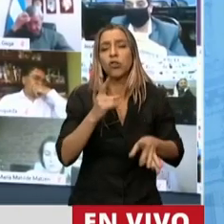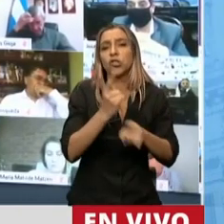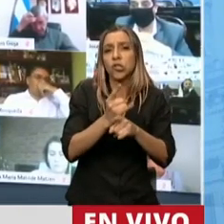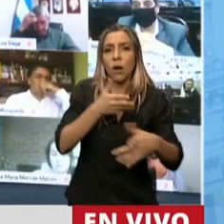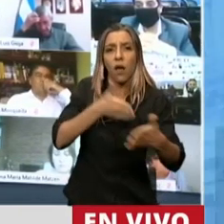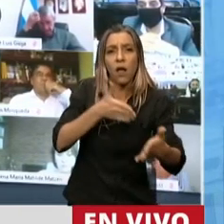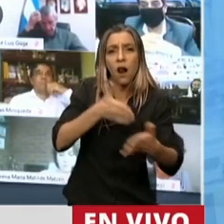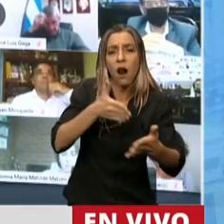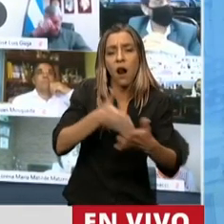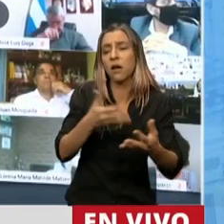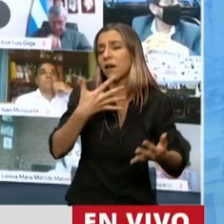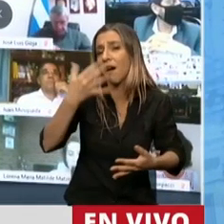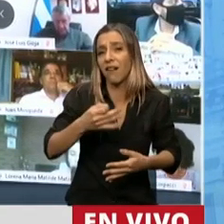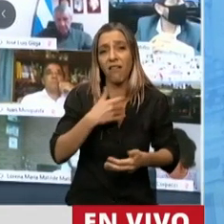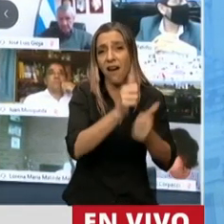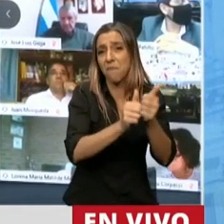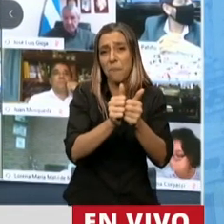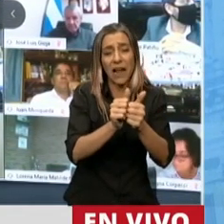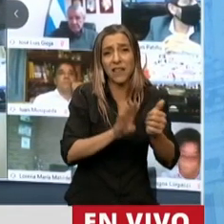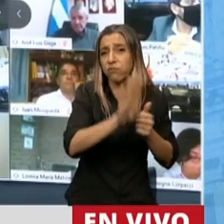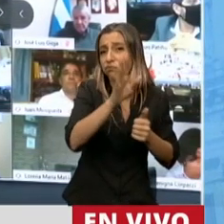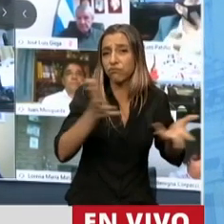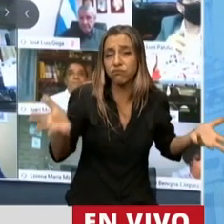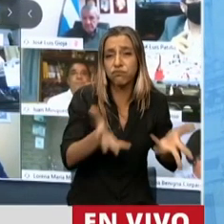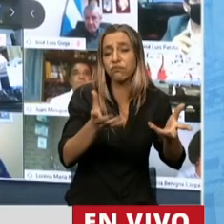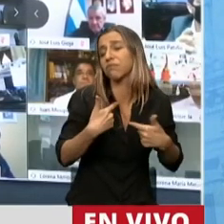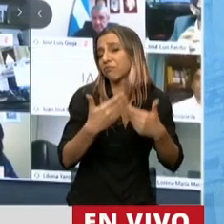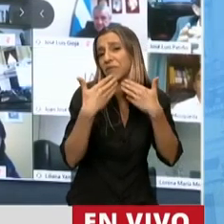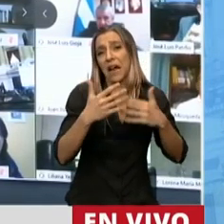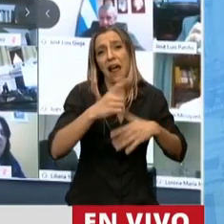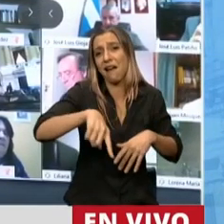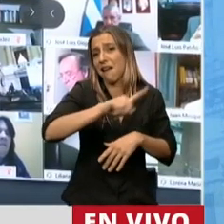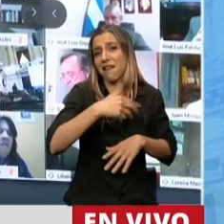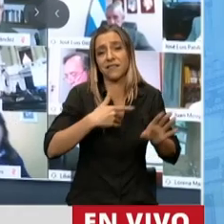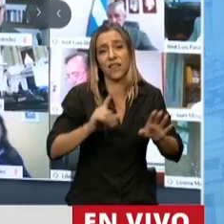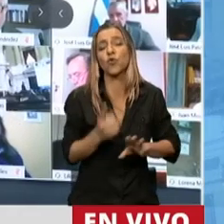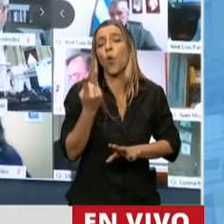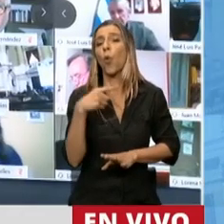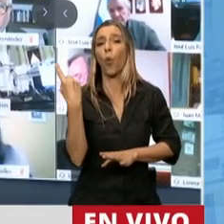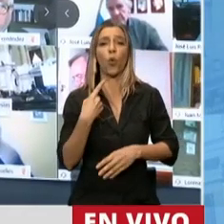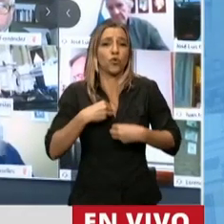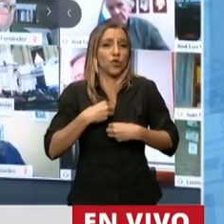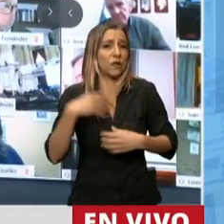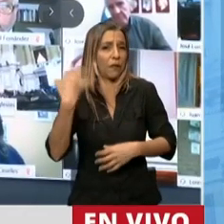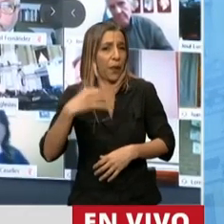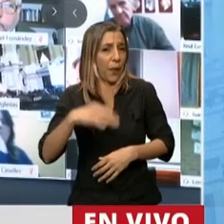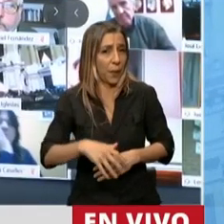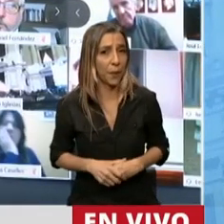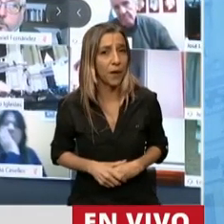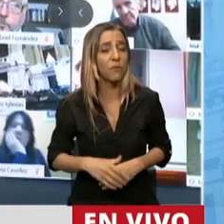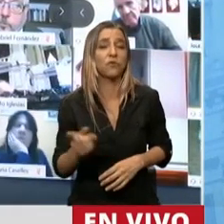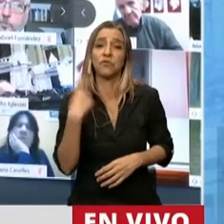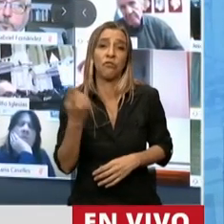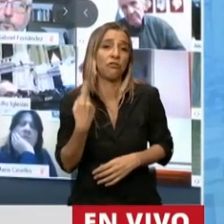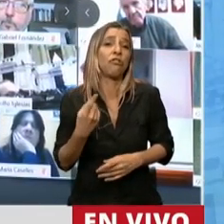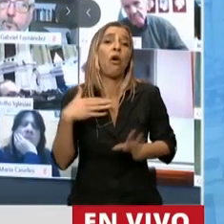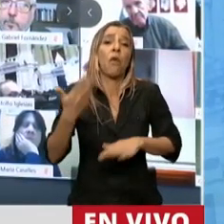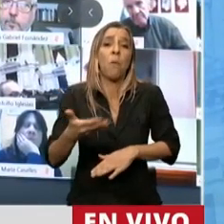rueda a uno de los sectores más competitivos de la Argentina, no nos quejemos cuando nuestros jóvenes solo piensan en